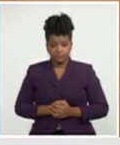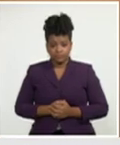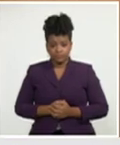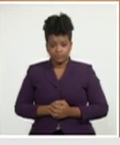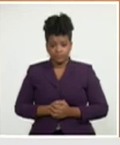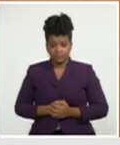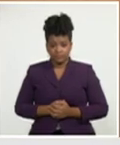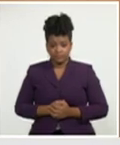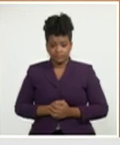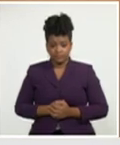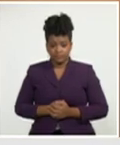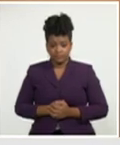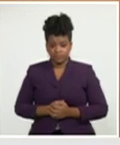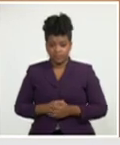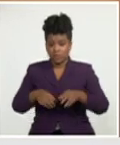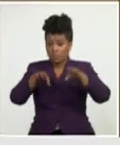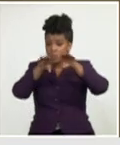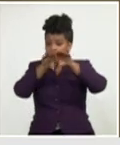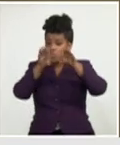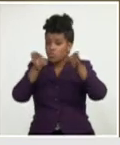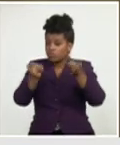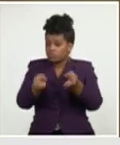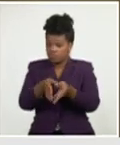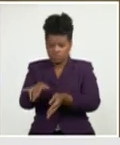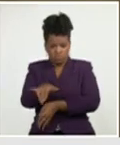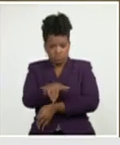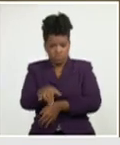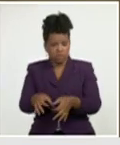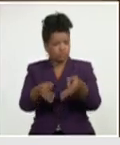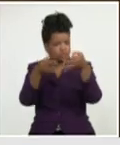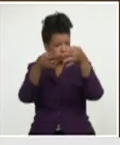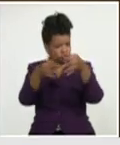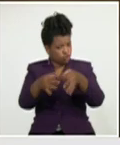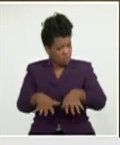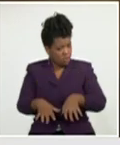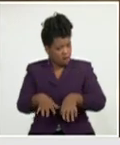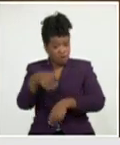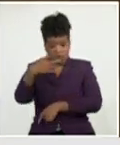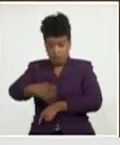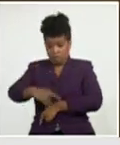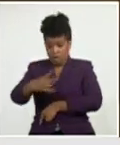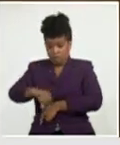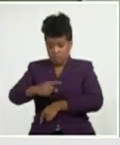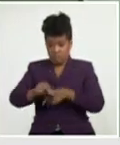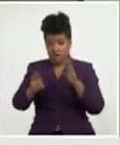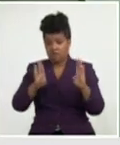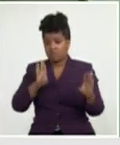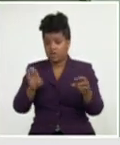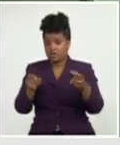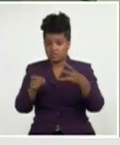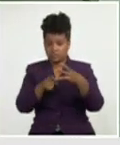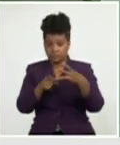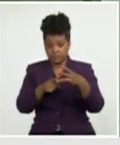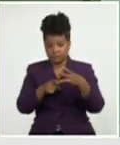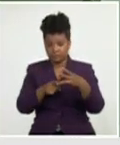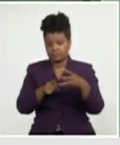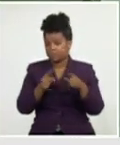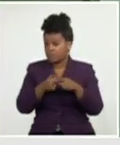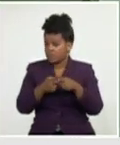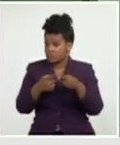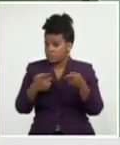en el mundo. Es normal, puede ocurrir en un ensayo clínico fase 3, y decía que por 2 razones. Una, porque hay